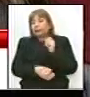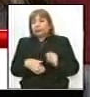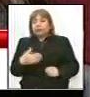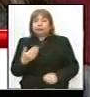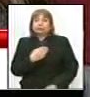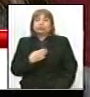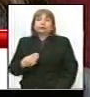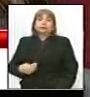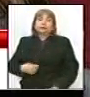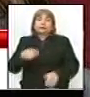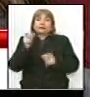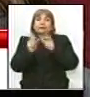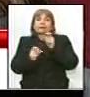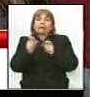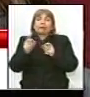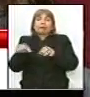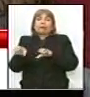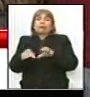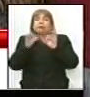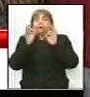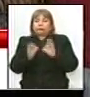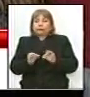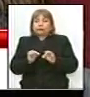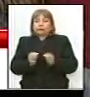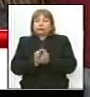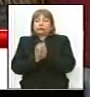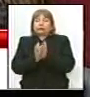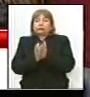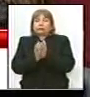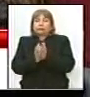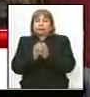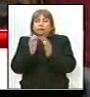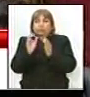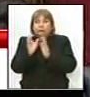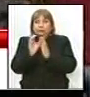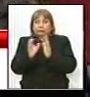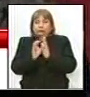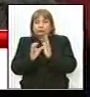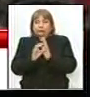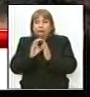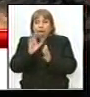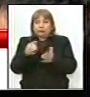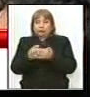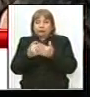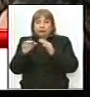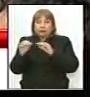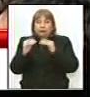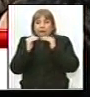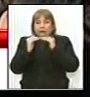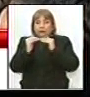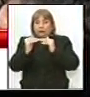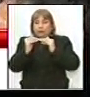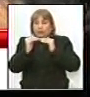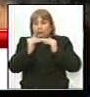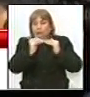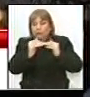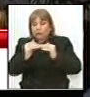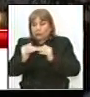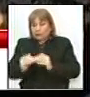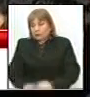un ministerio público que haga sus funciones del marco de la constitución tratando a todos los peruanos por igual